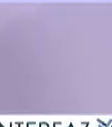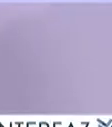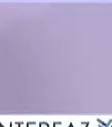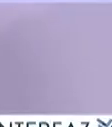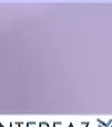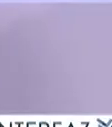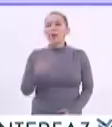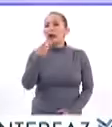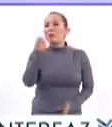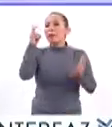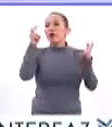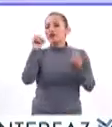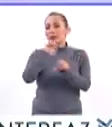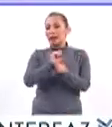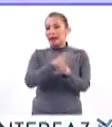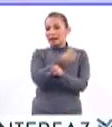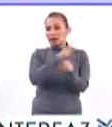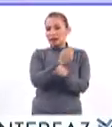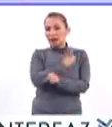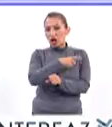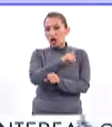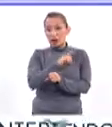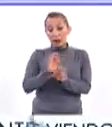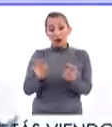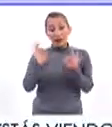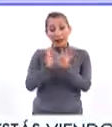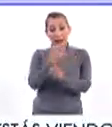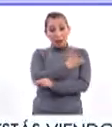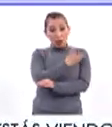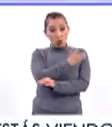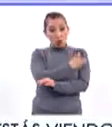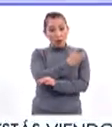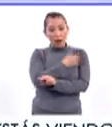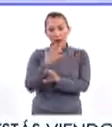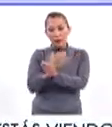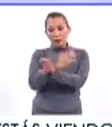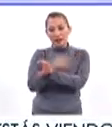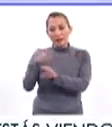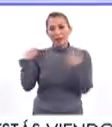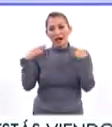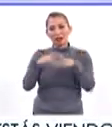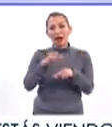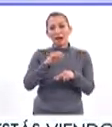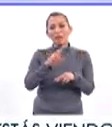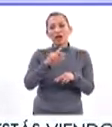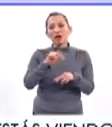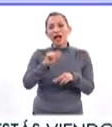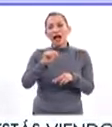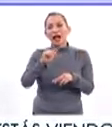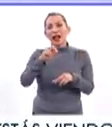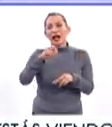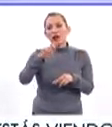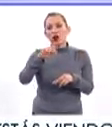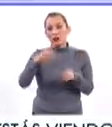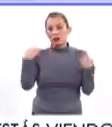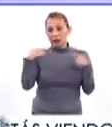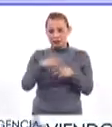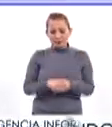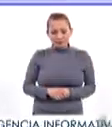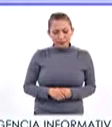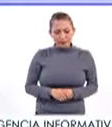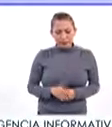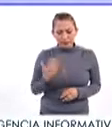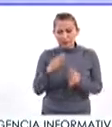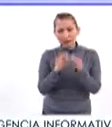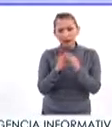Bueno, estamos hablando sobre la Semana Nacional de Salud y la importancia de las vacunas. Por ello nos acompaña la maestra Verónica Alarcón Hernández. Maestra, a